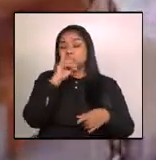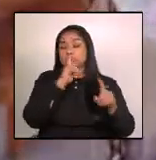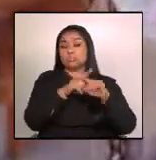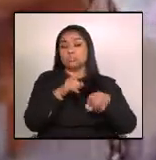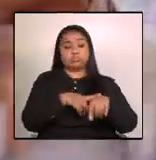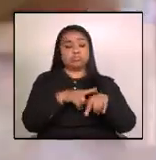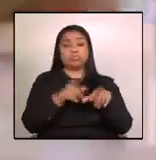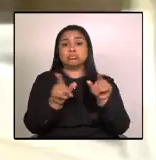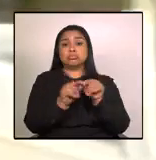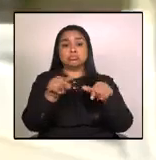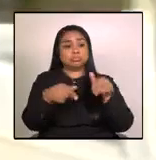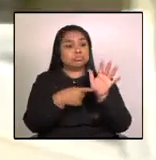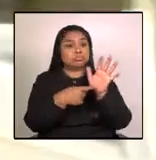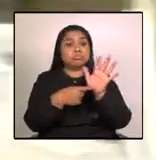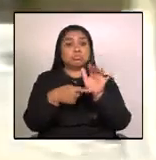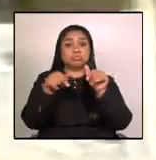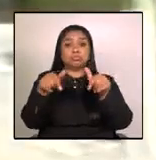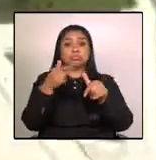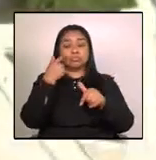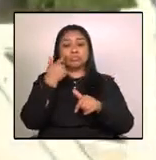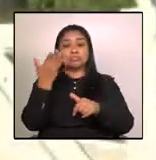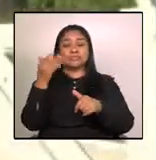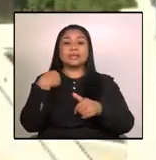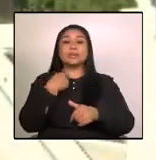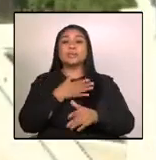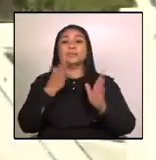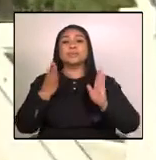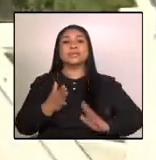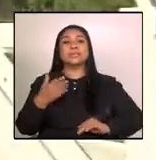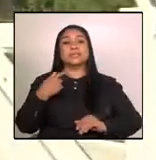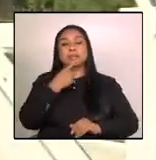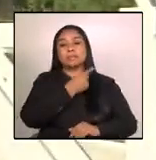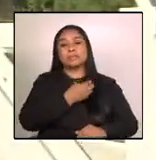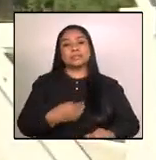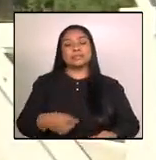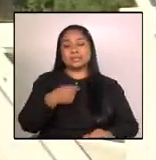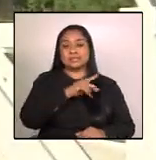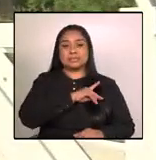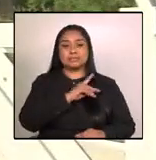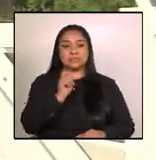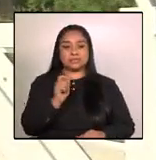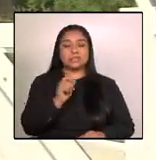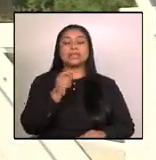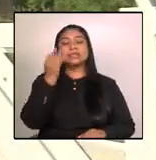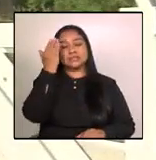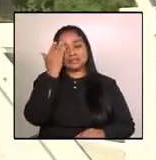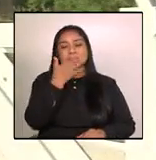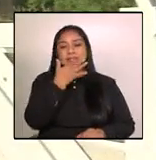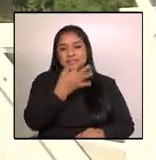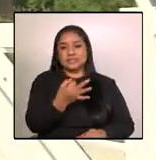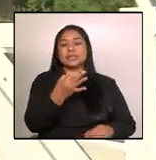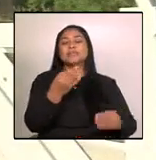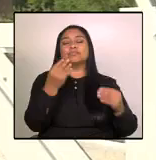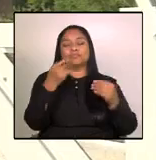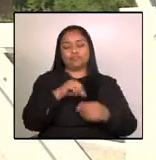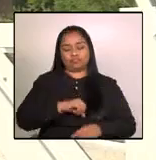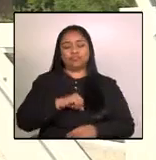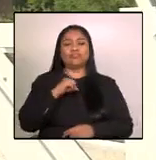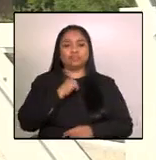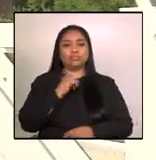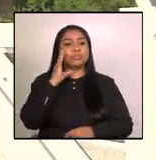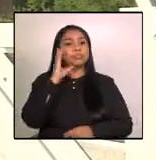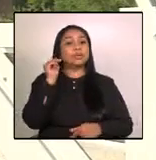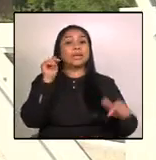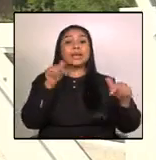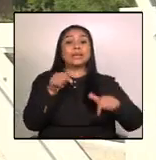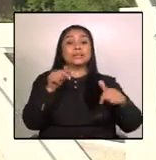que tenemos el día de hoy. Señora ministra, señor presidente, señores diputados, de verdad nos enorgullece, porque este es